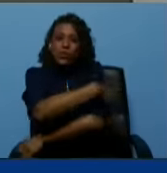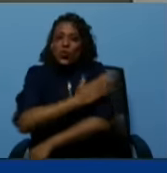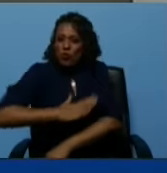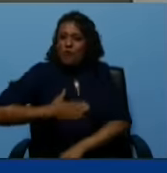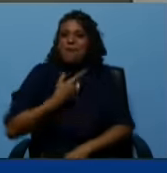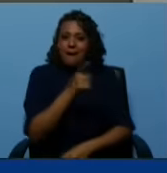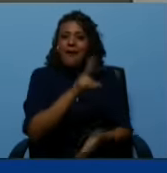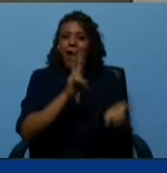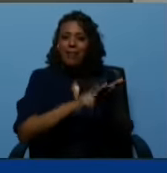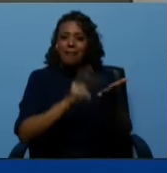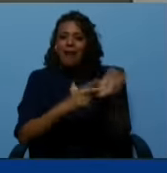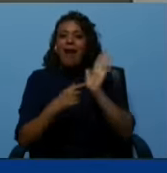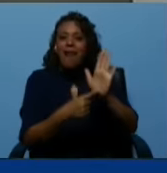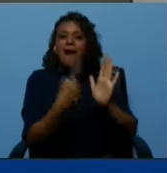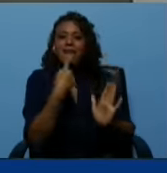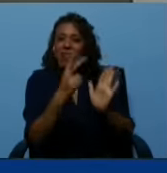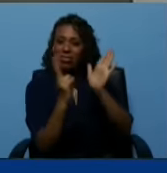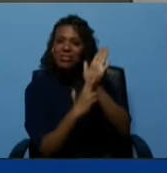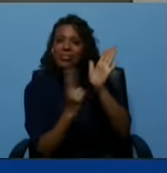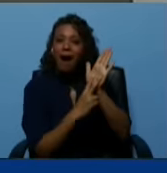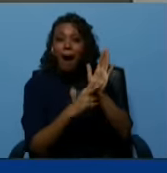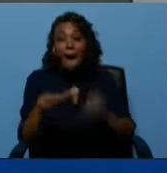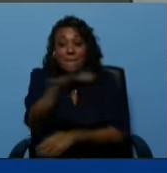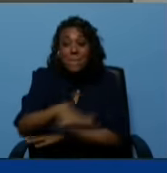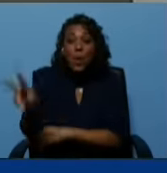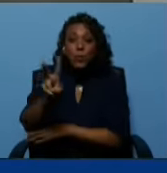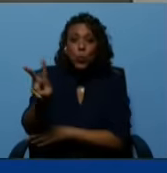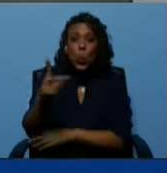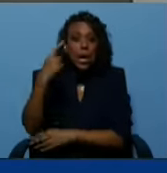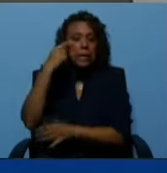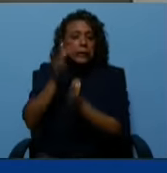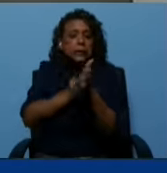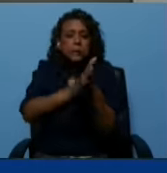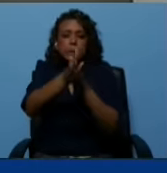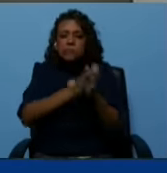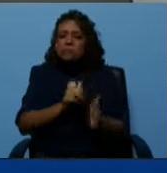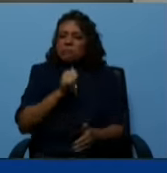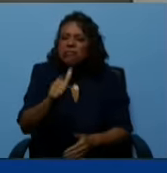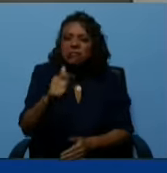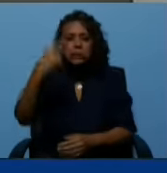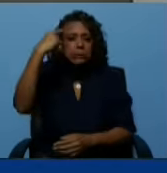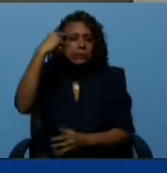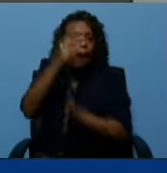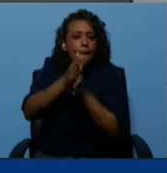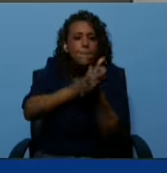Saben la verdad de que sobre Venezuela hay una conspiración permanente